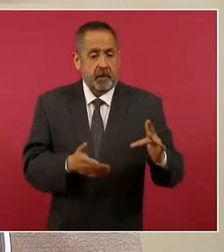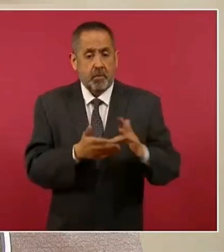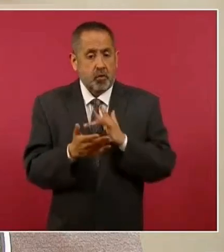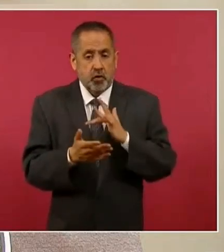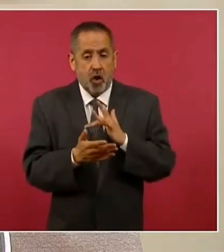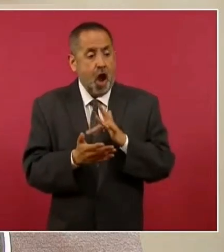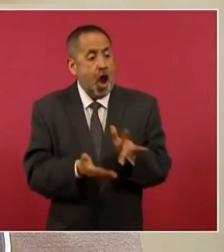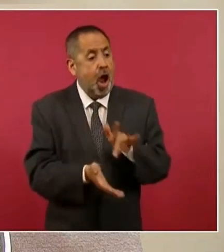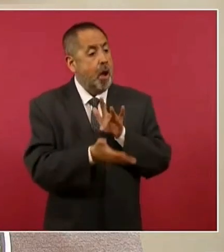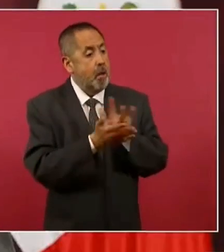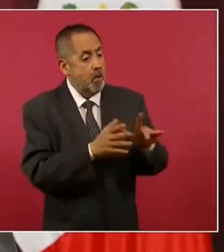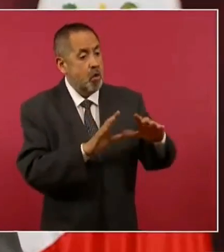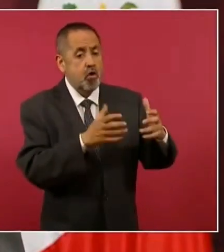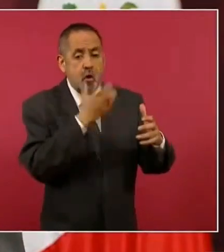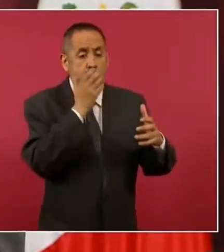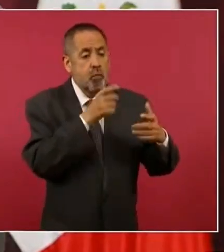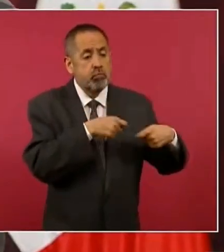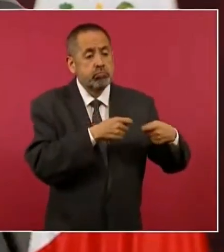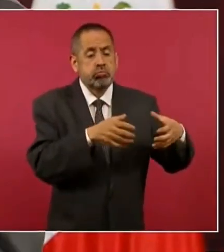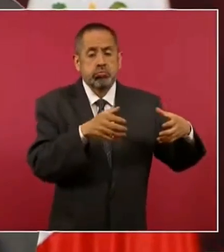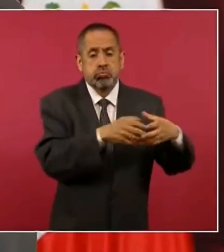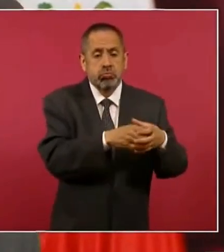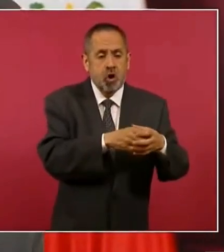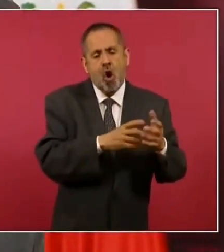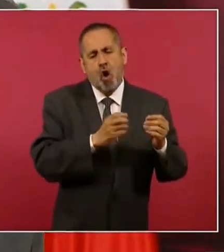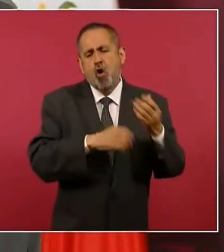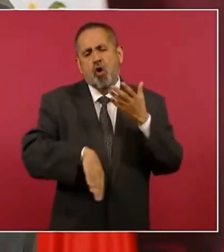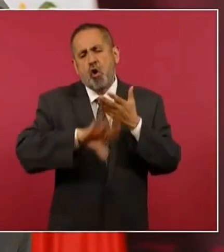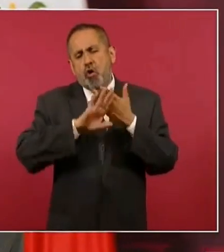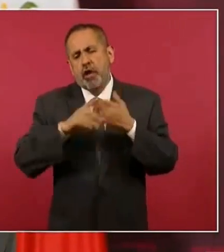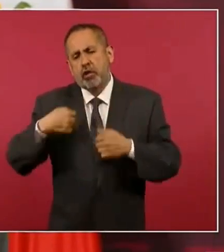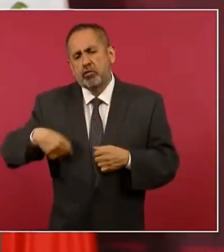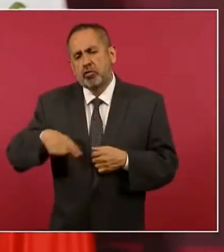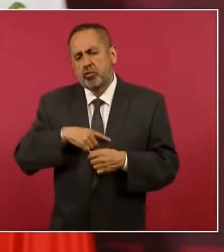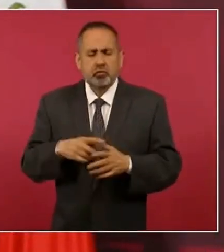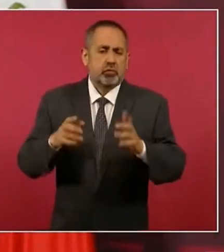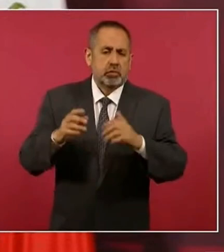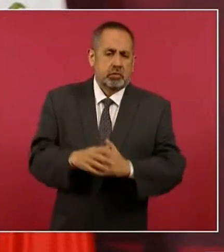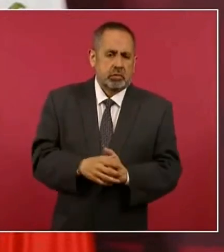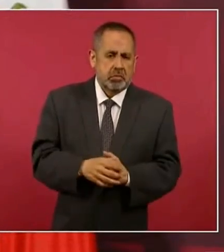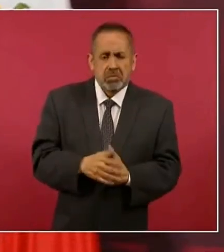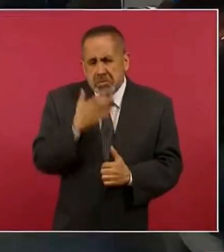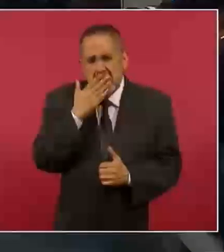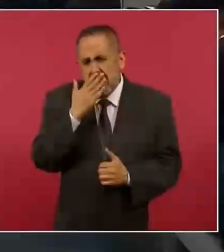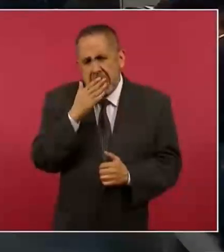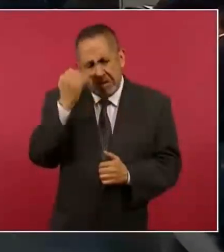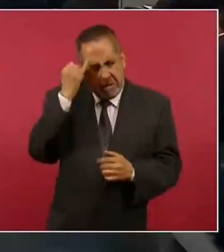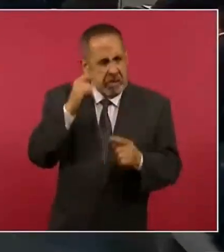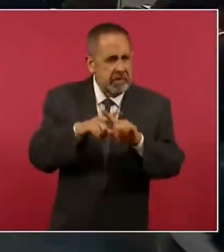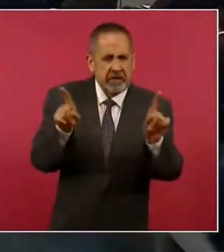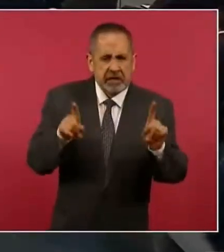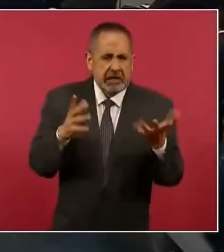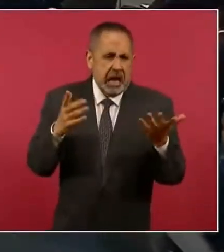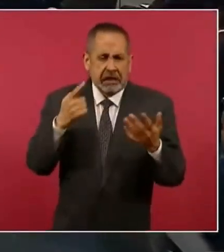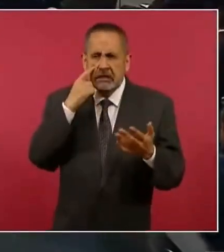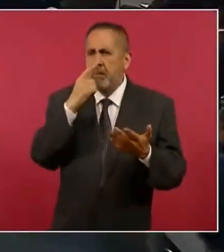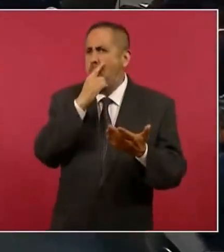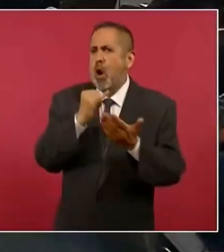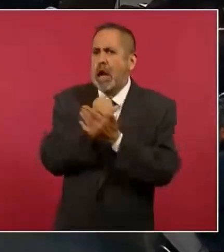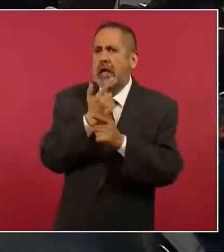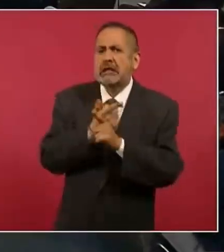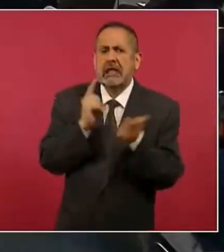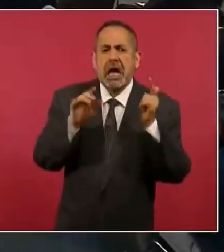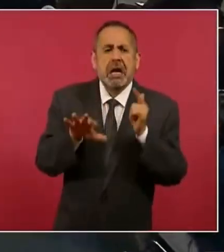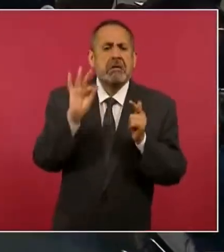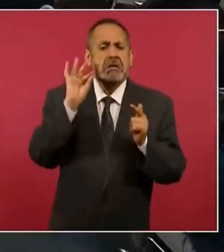apoyan al Partido Conservador o están en contra de nosotros. Y eso es bueno, porque eso es la democracia.